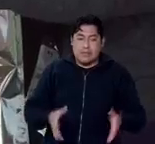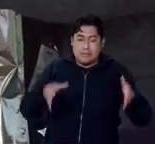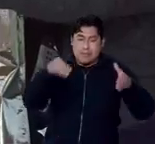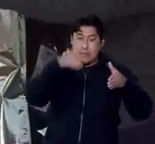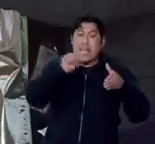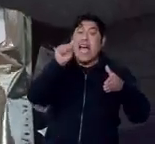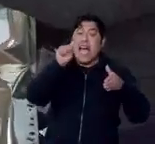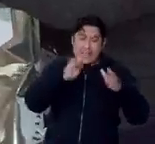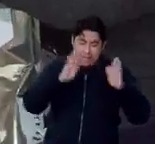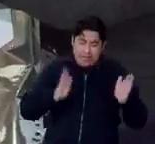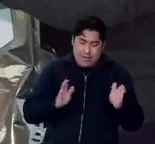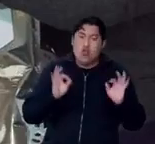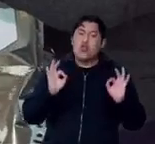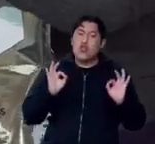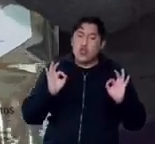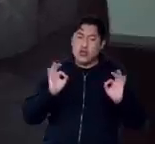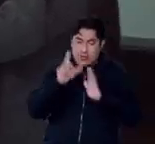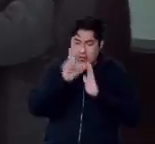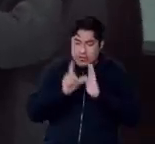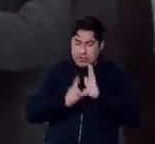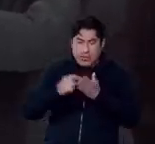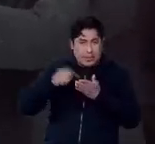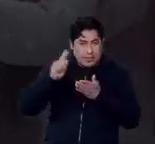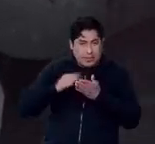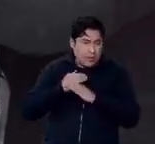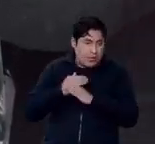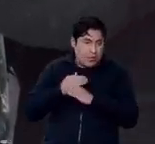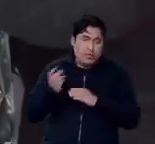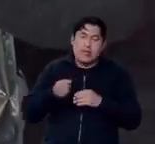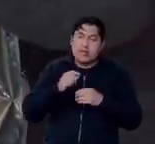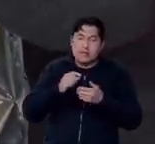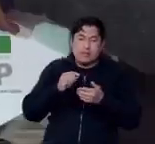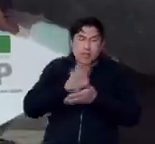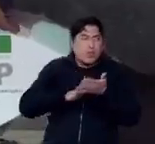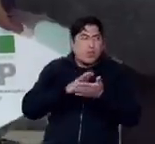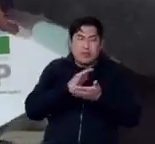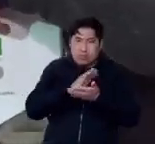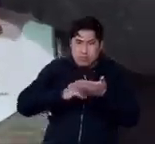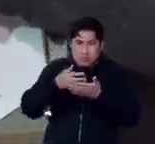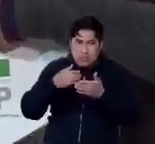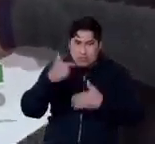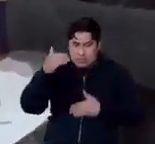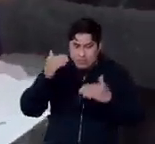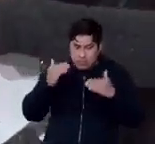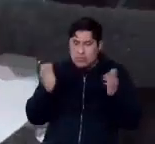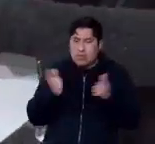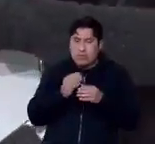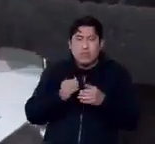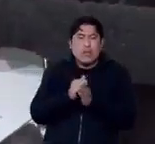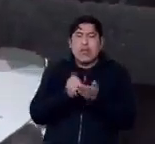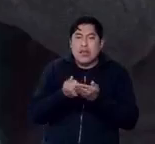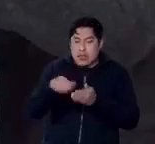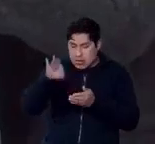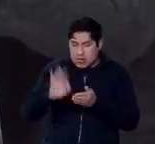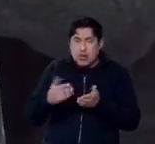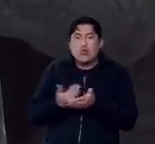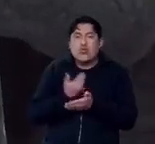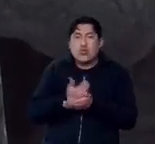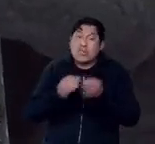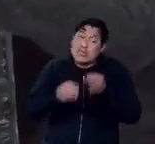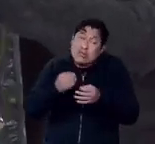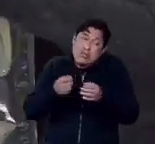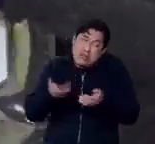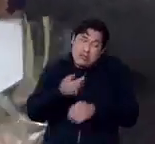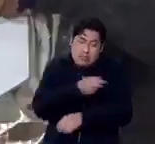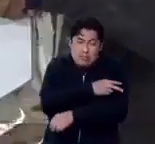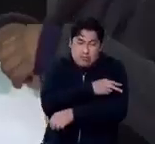En el sobre A se guarda el acta original, las listas de habilitados e inhabilitados, las hojas de trabajo grande y pequeña, el acta de designación de